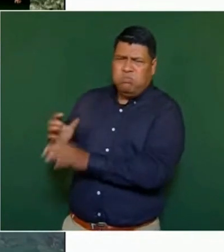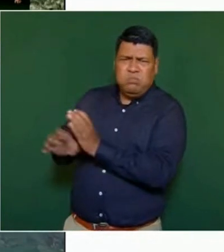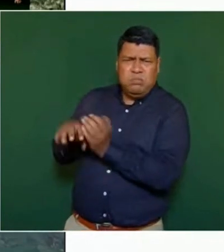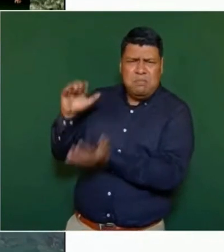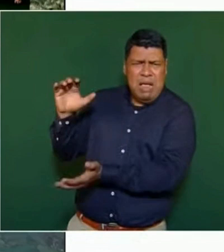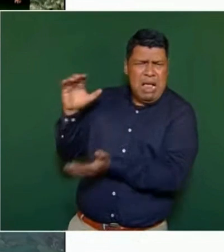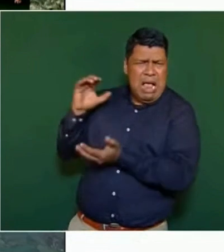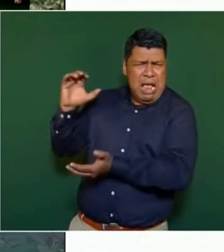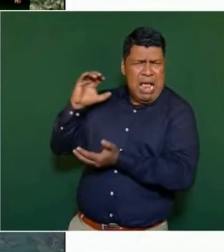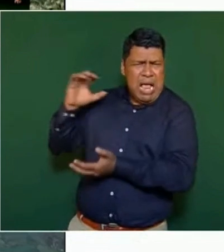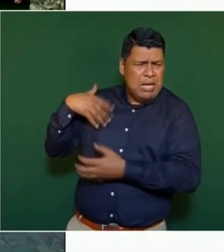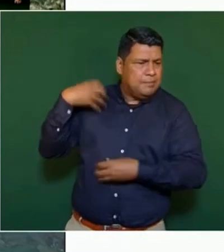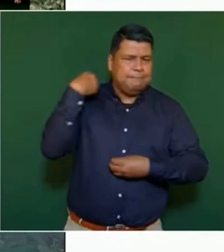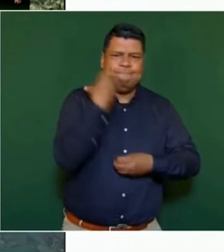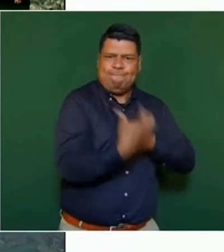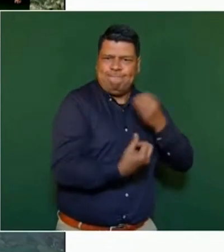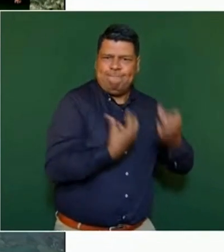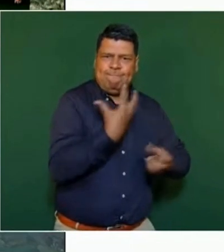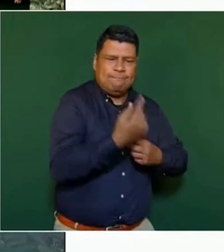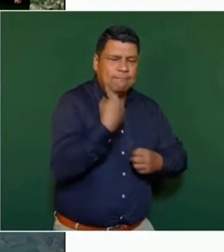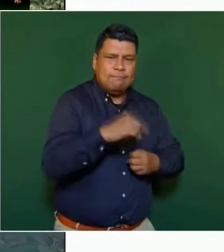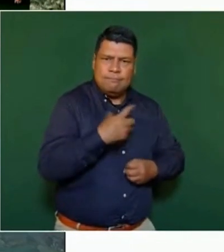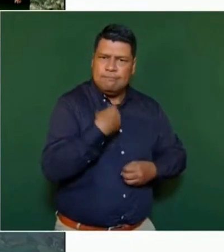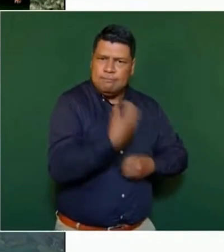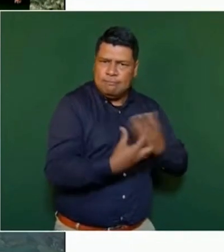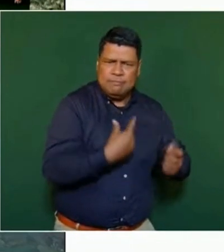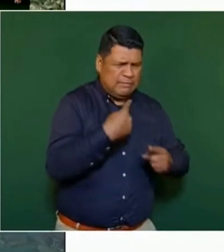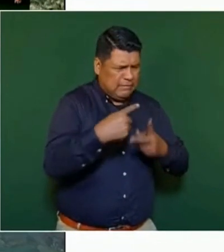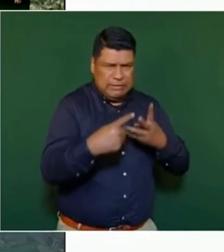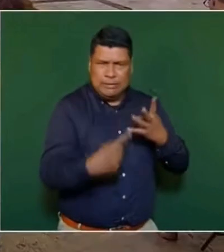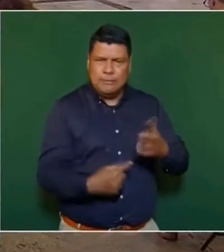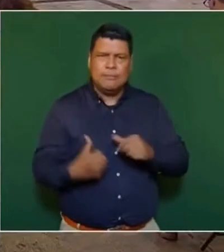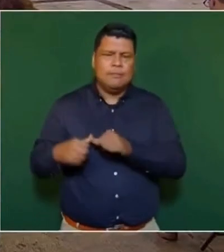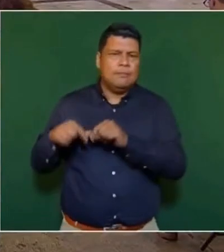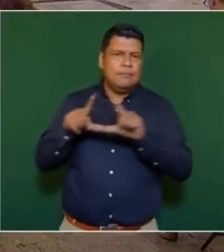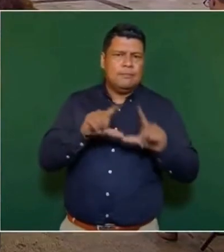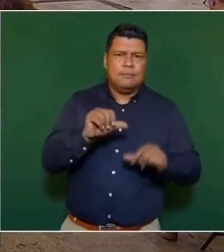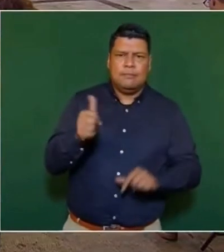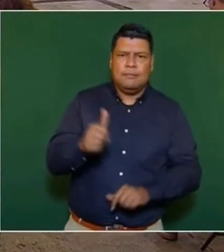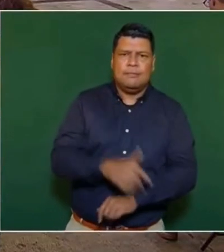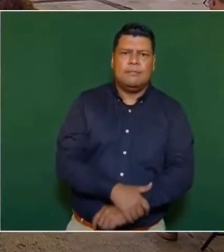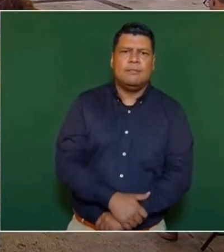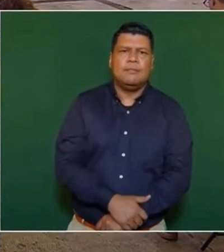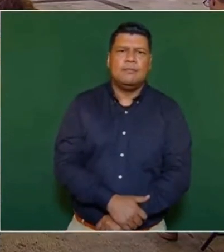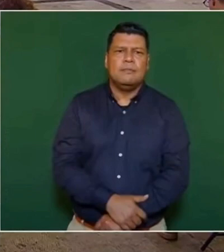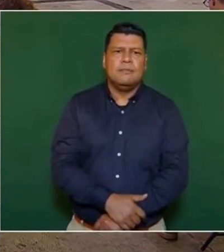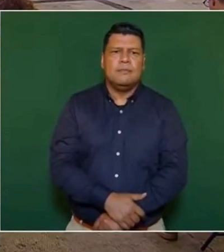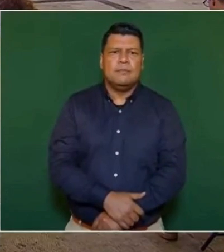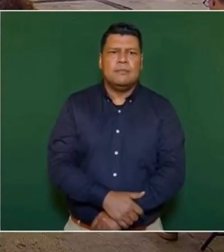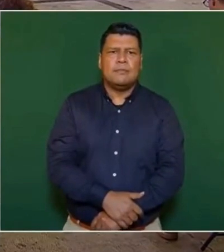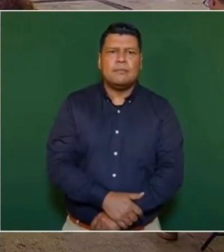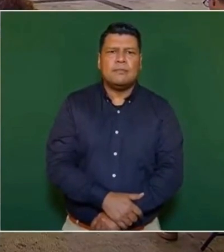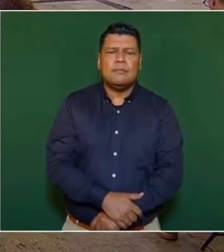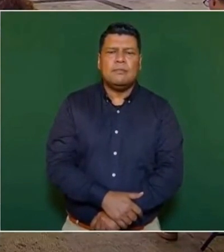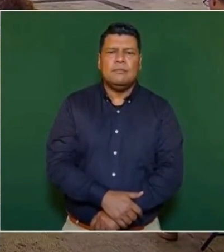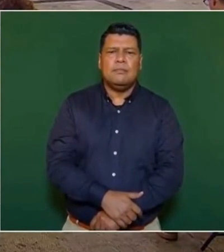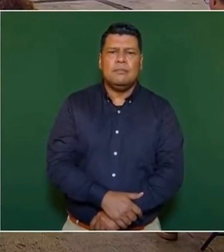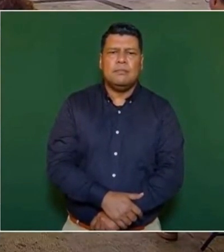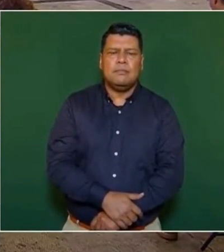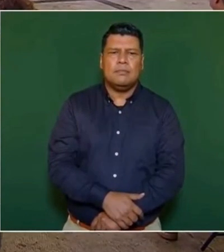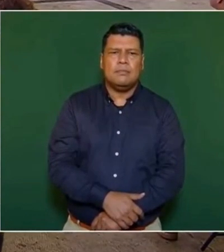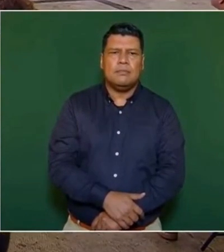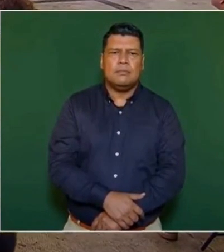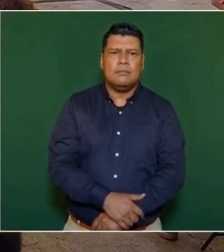despensas y una serie de cosas que se van a empezar a repartir. La que sigue, por favor. Aquí tenemos, por ejemplo, en